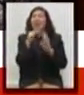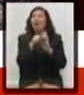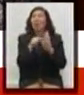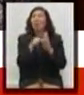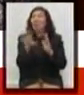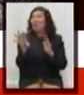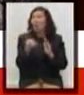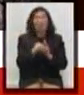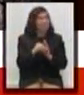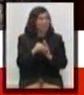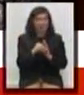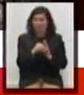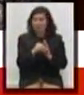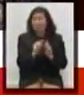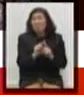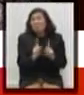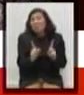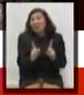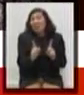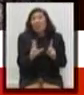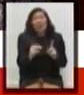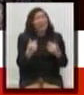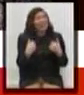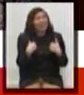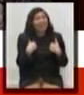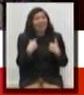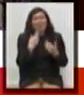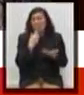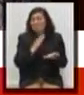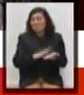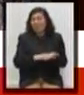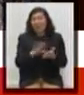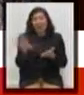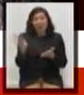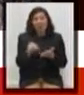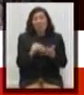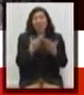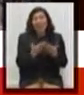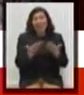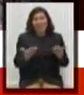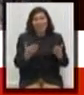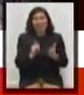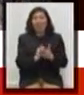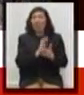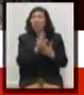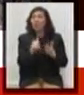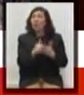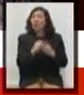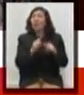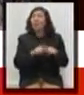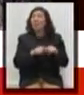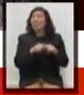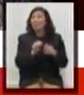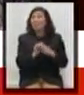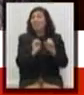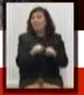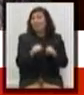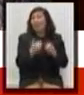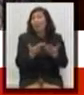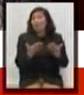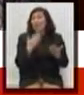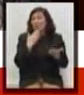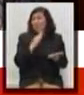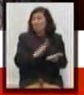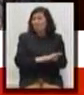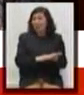no el copiador, ¿no? Pero no tiene nada de malo copiar las cosas. Todo depende de si las cosas son buenas